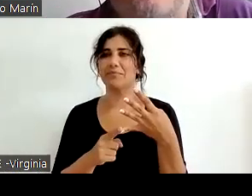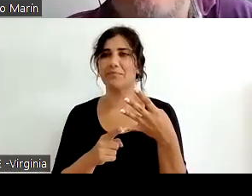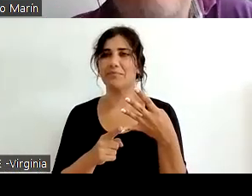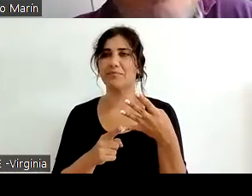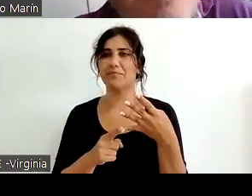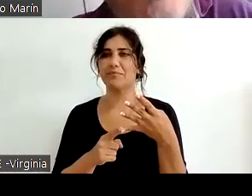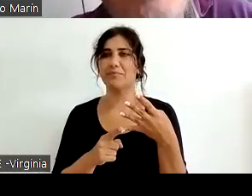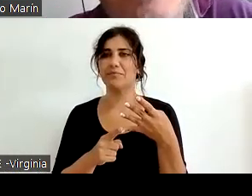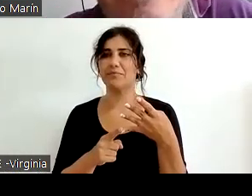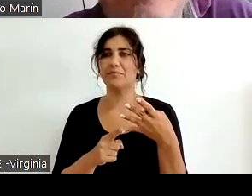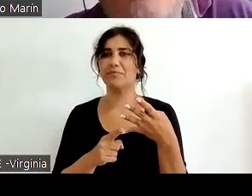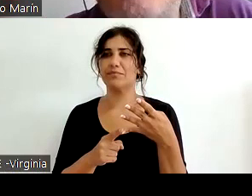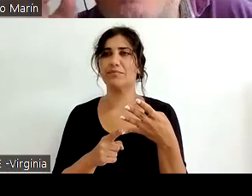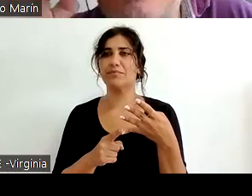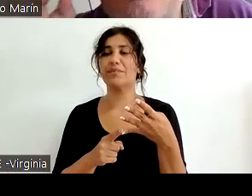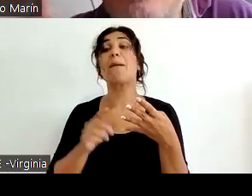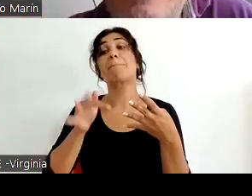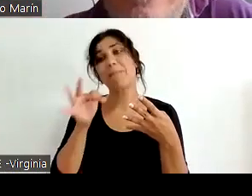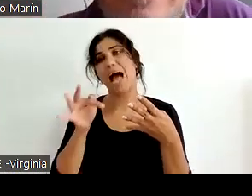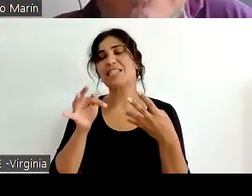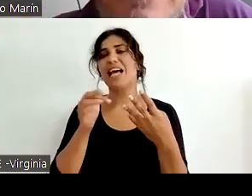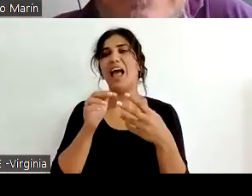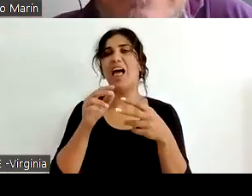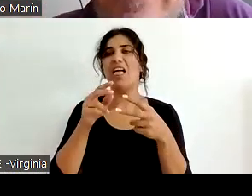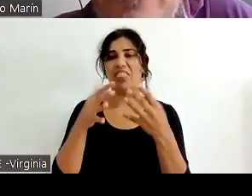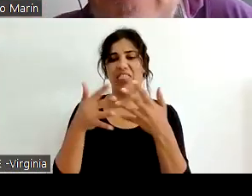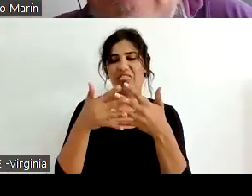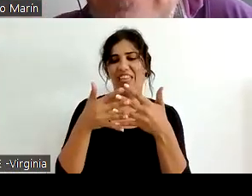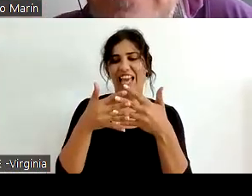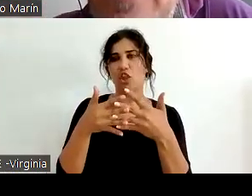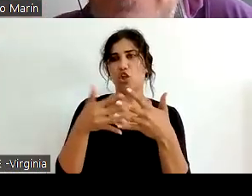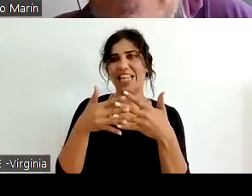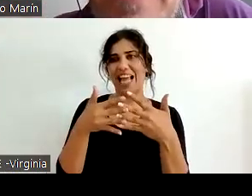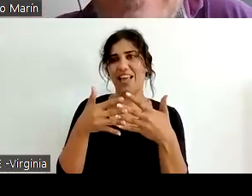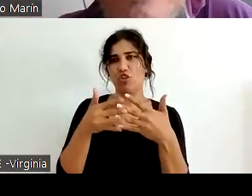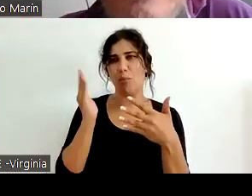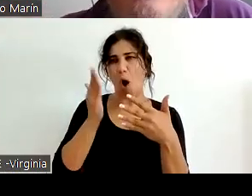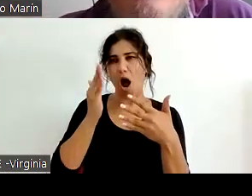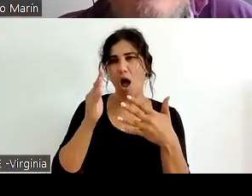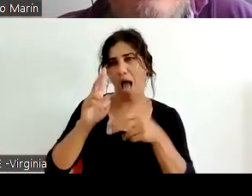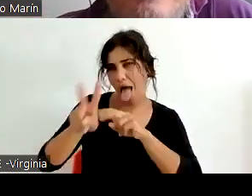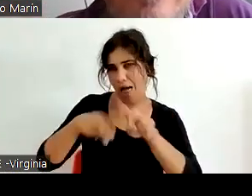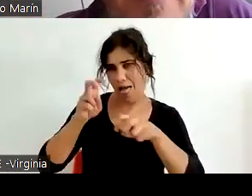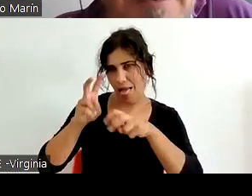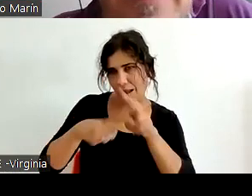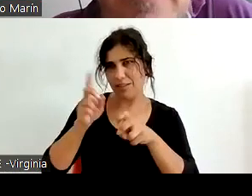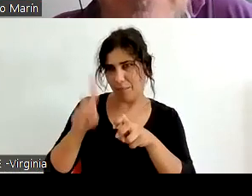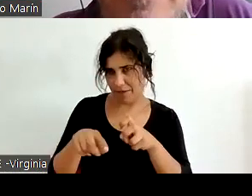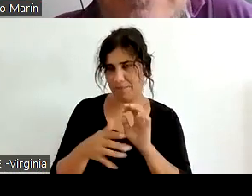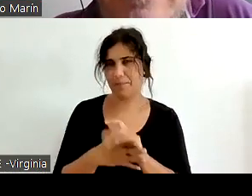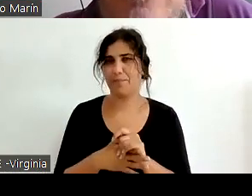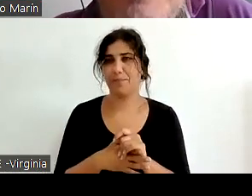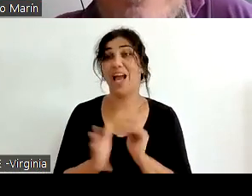ya lo diré, los elementos de regeneración del tejido a nivel de la zona dañada. Sabéis que